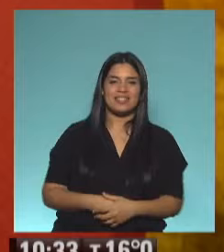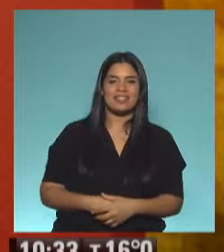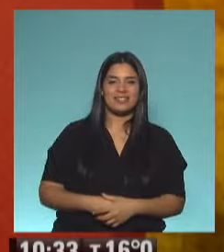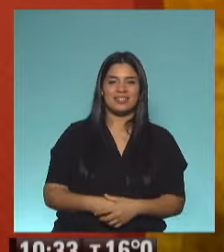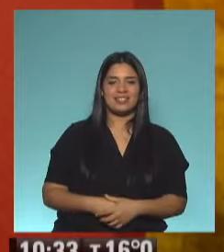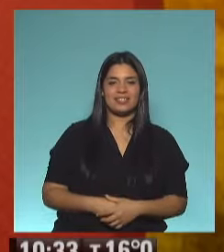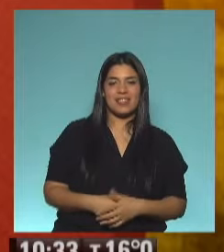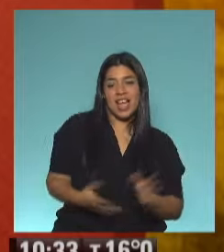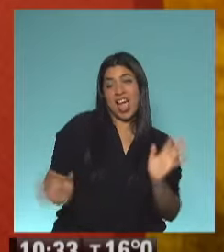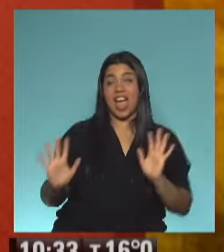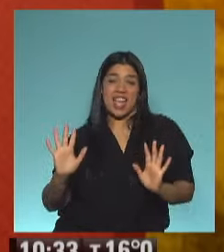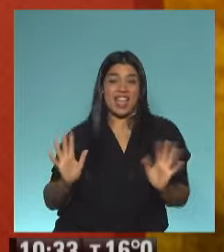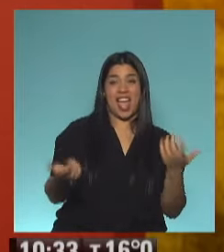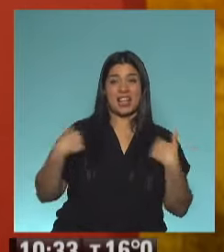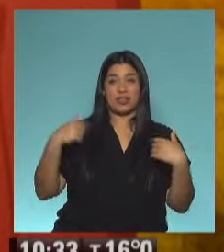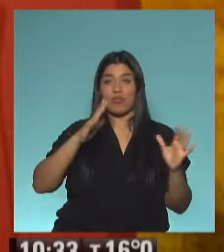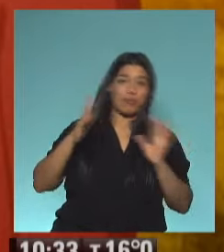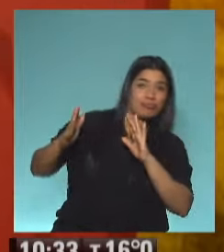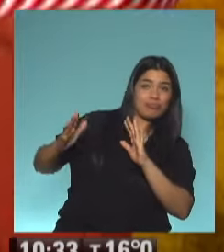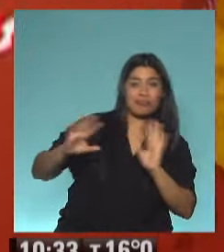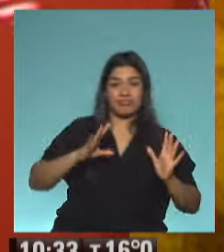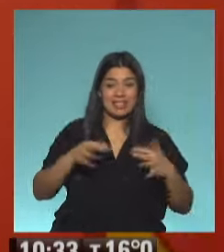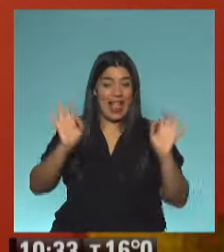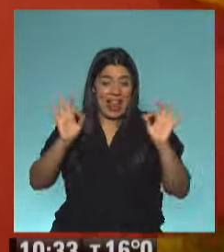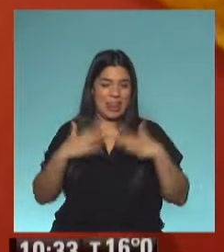¡No me dieron! ¡No me dieron!